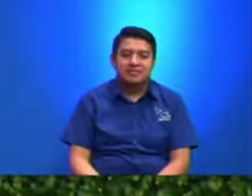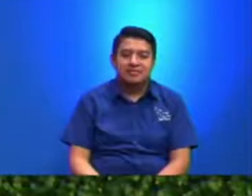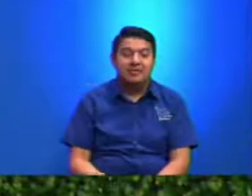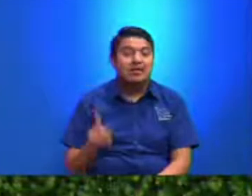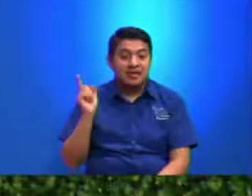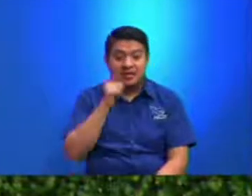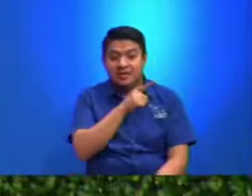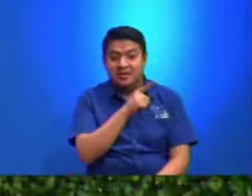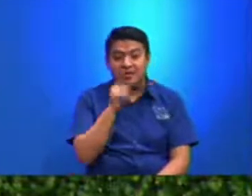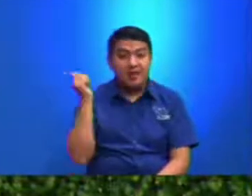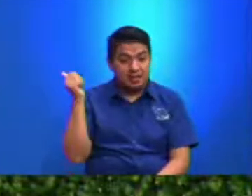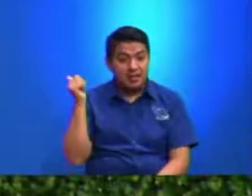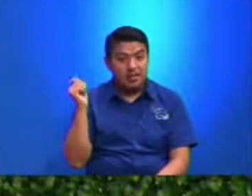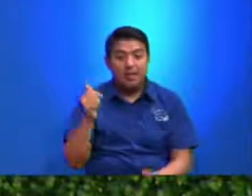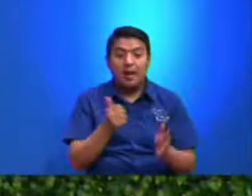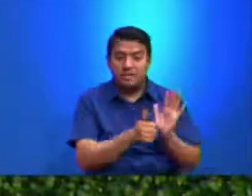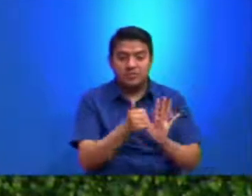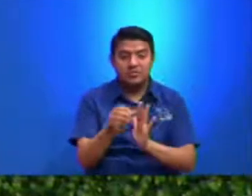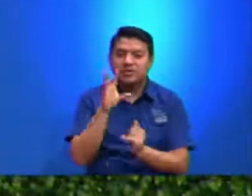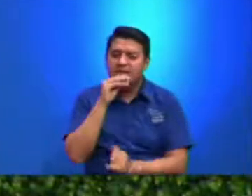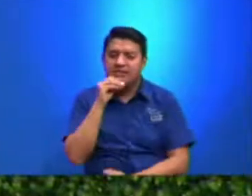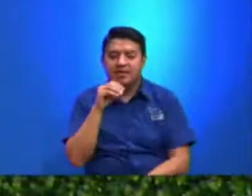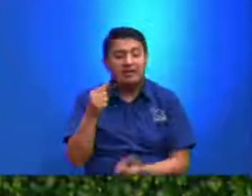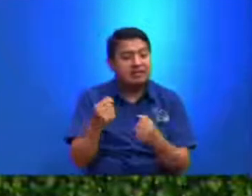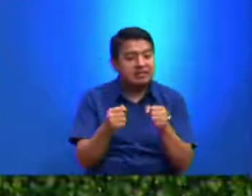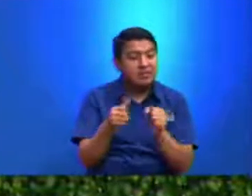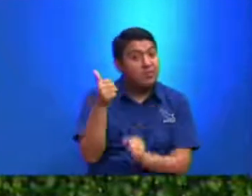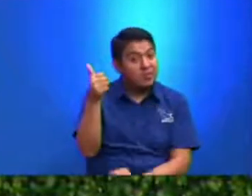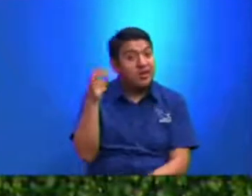Bueno, hermano. Y uno lo siente así.